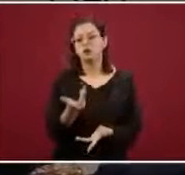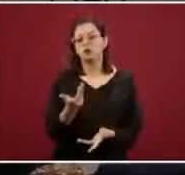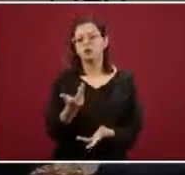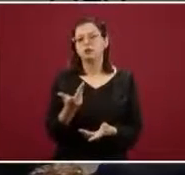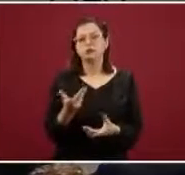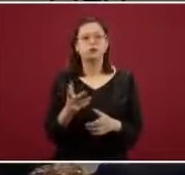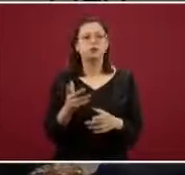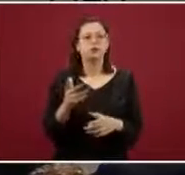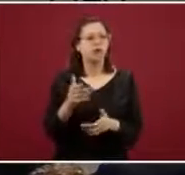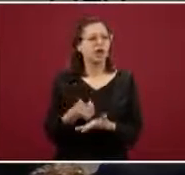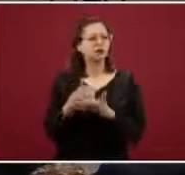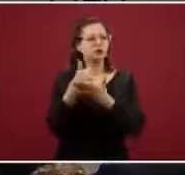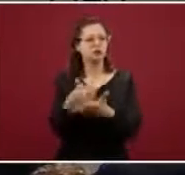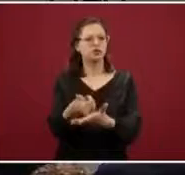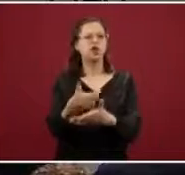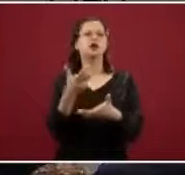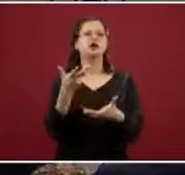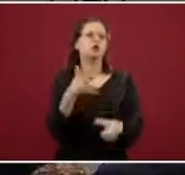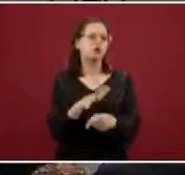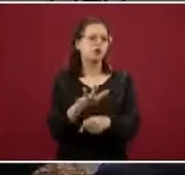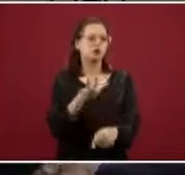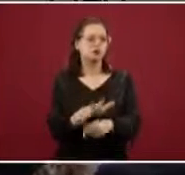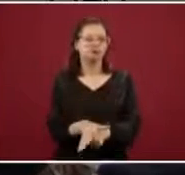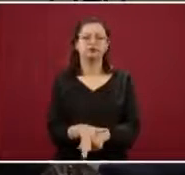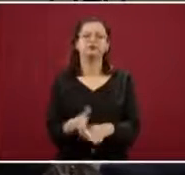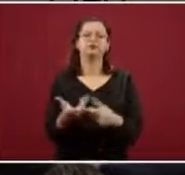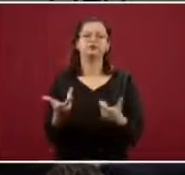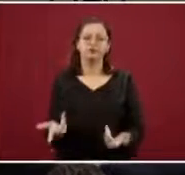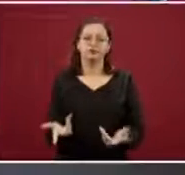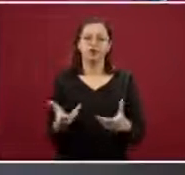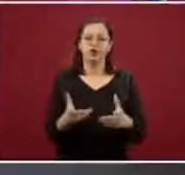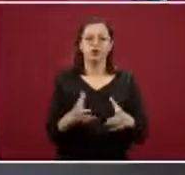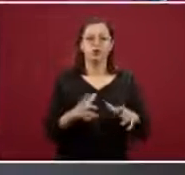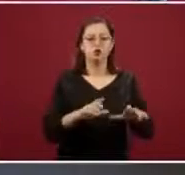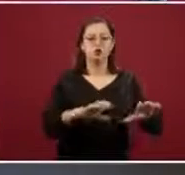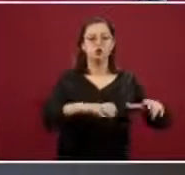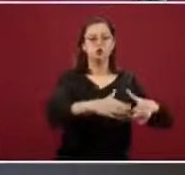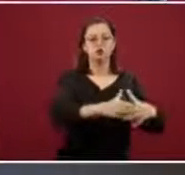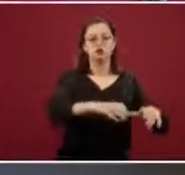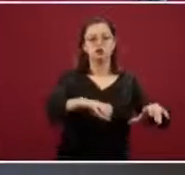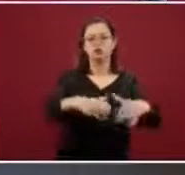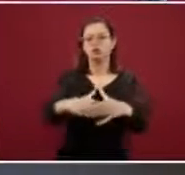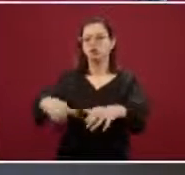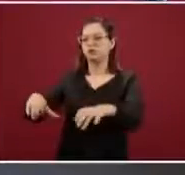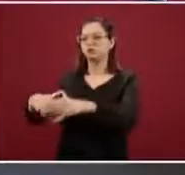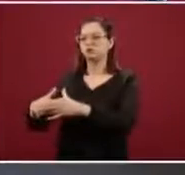varias comunidades que quedaban incomunicadas con las lluvias por